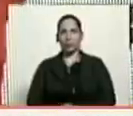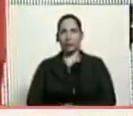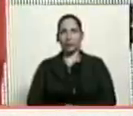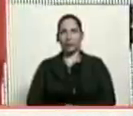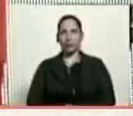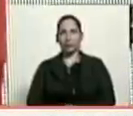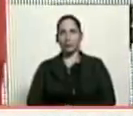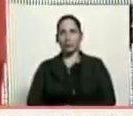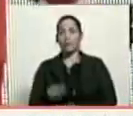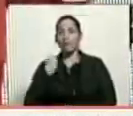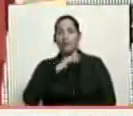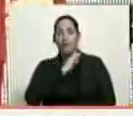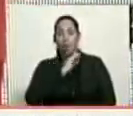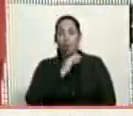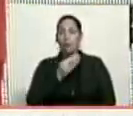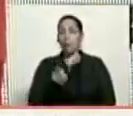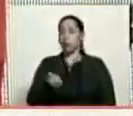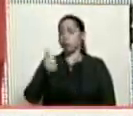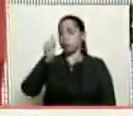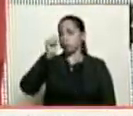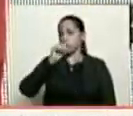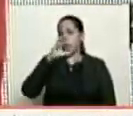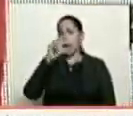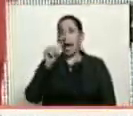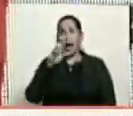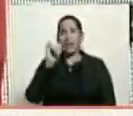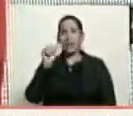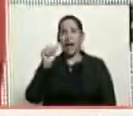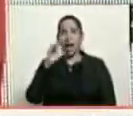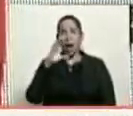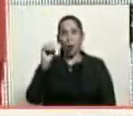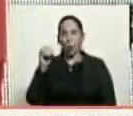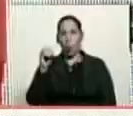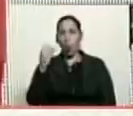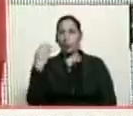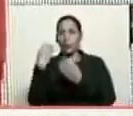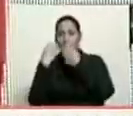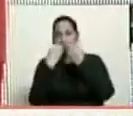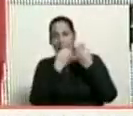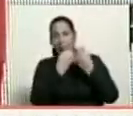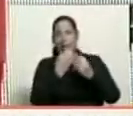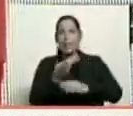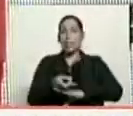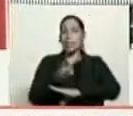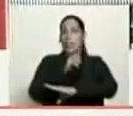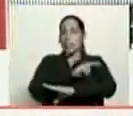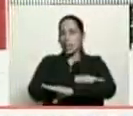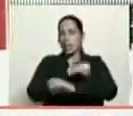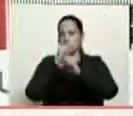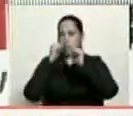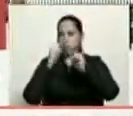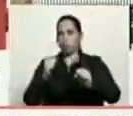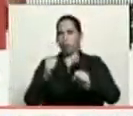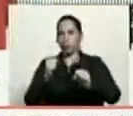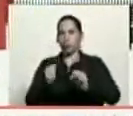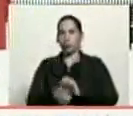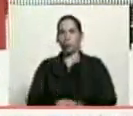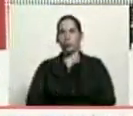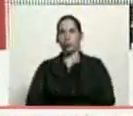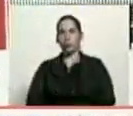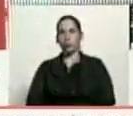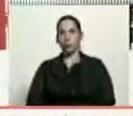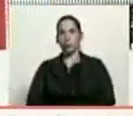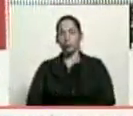que estén enfermos, a tomar maicariaco, un atol de maicariaco, eso, mire, compañero, energía pura. Oh, es verdad, los